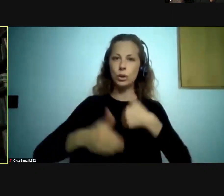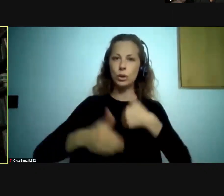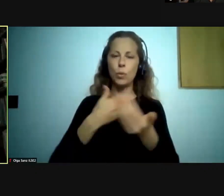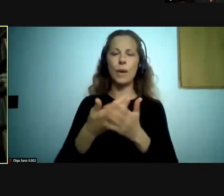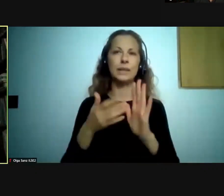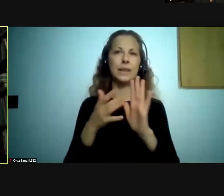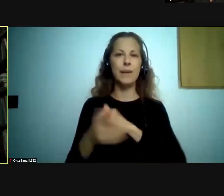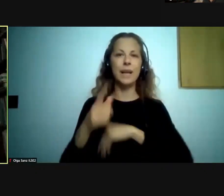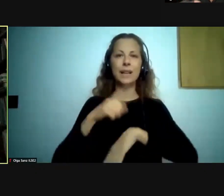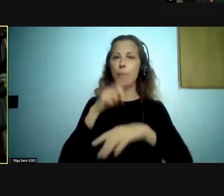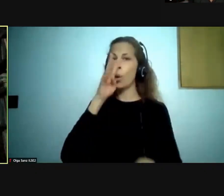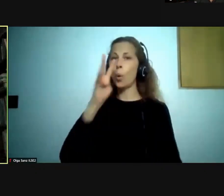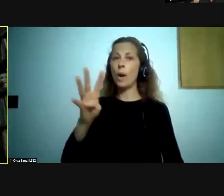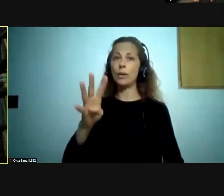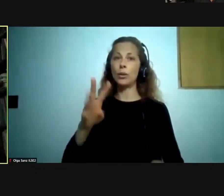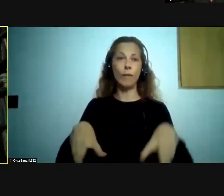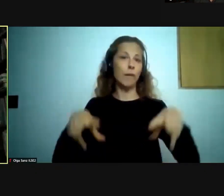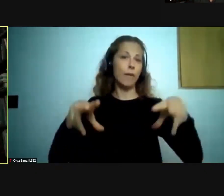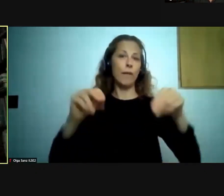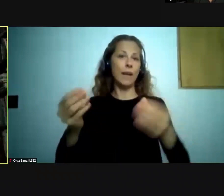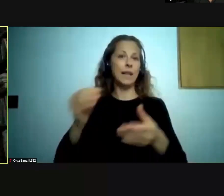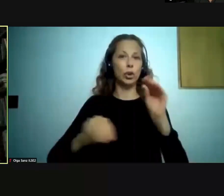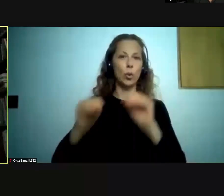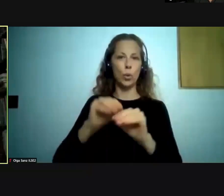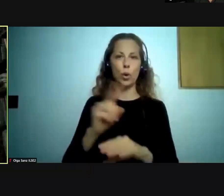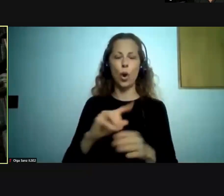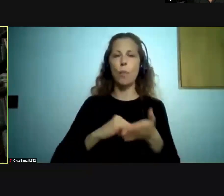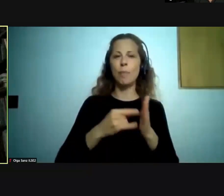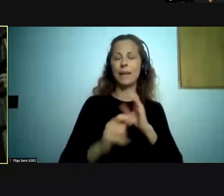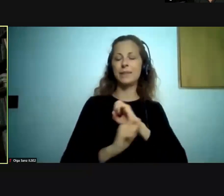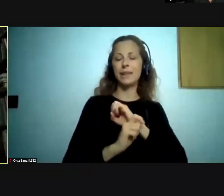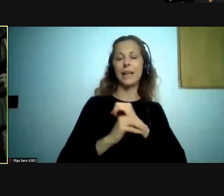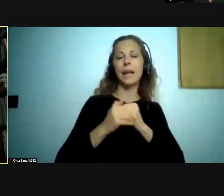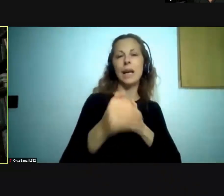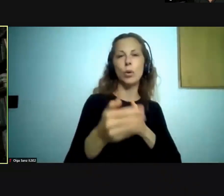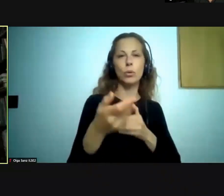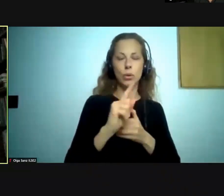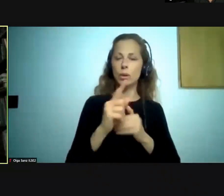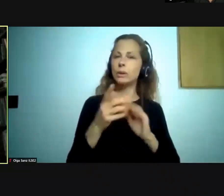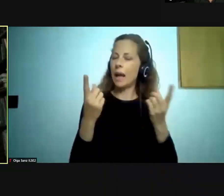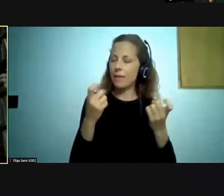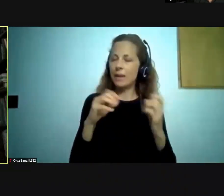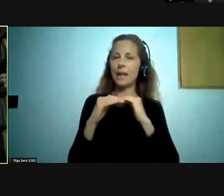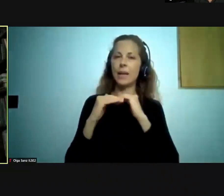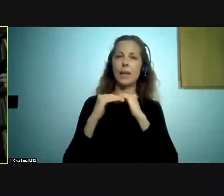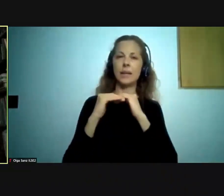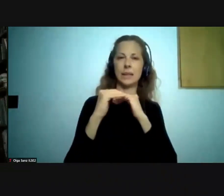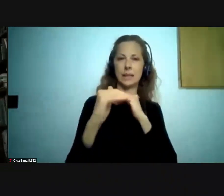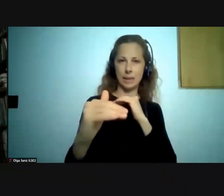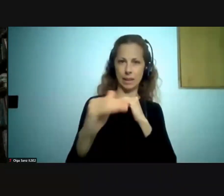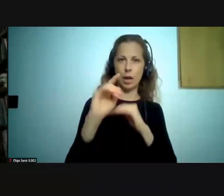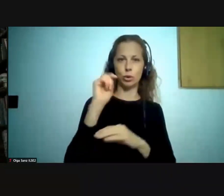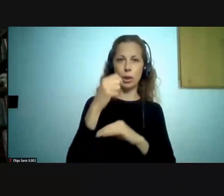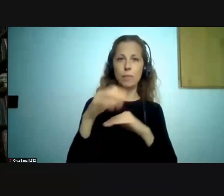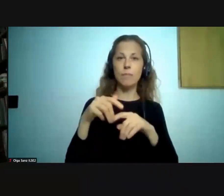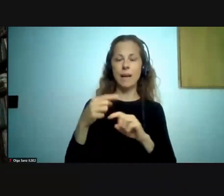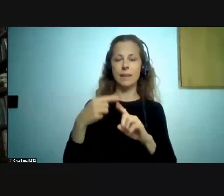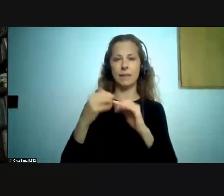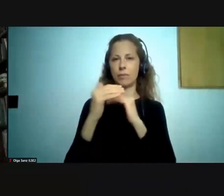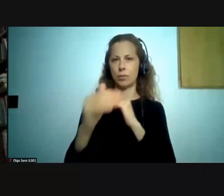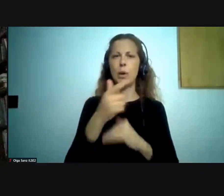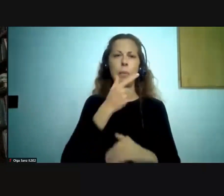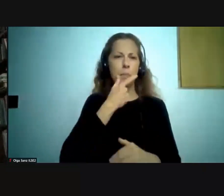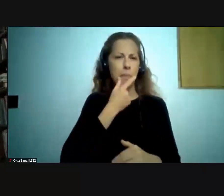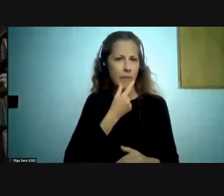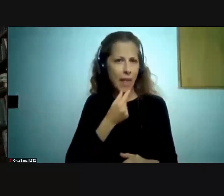ni cuestión de un plan estratégico, sino que tiene que ser algo que se mantenga. Pero es factible. Mira, María de la Sierra